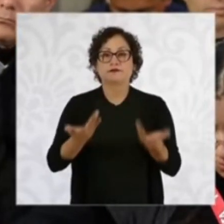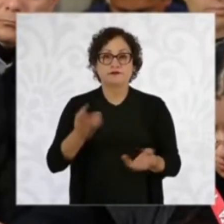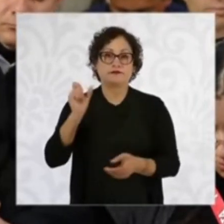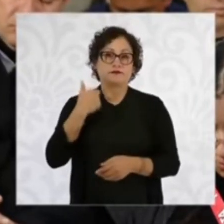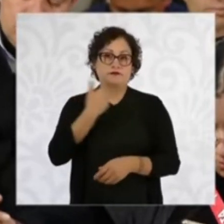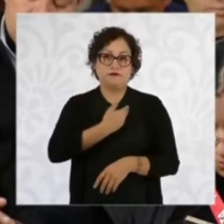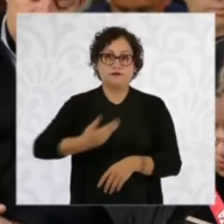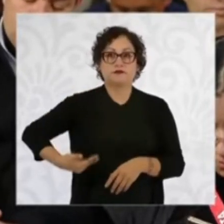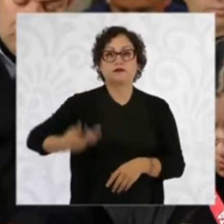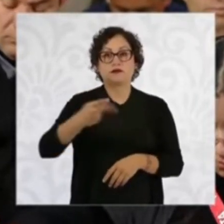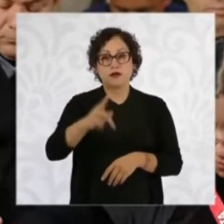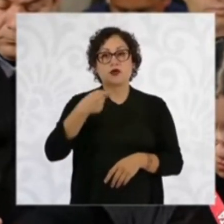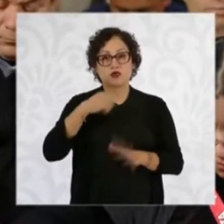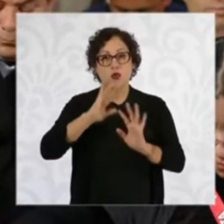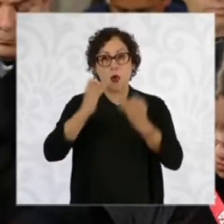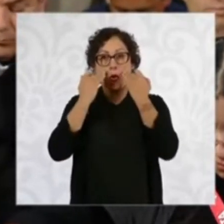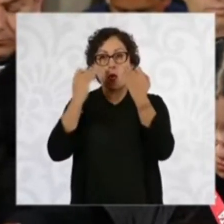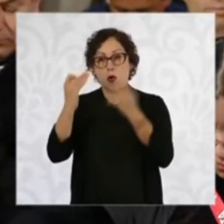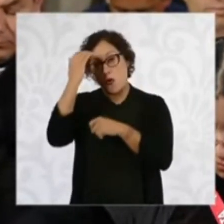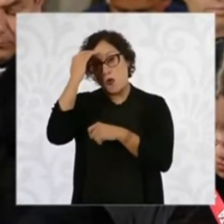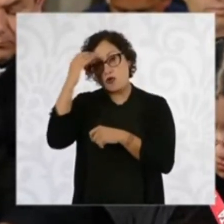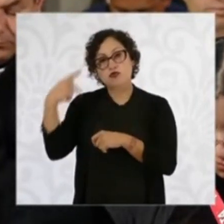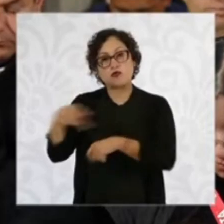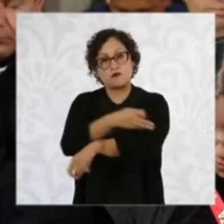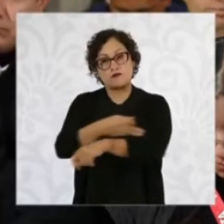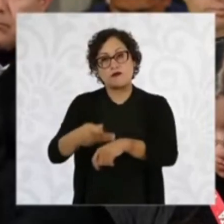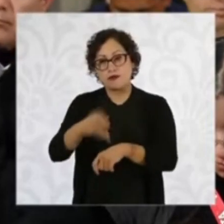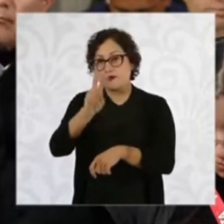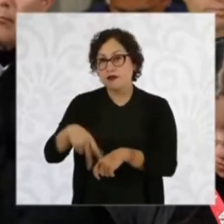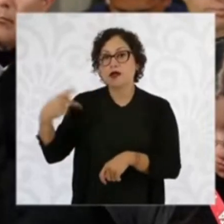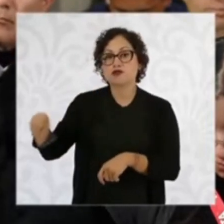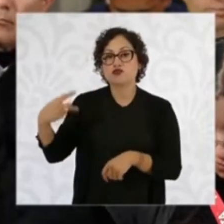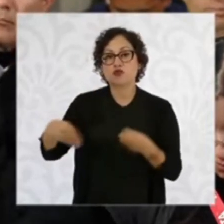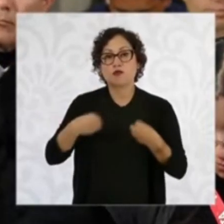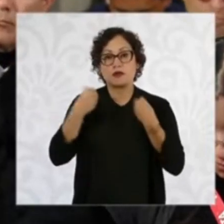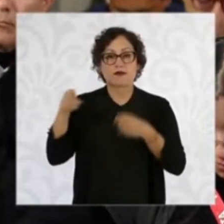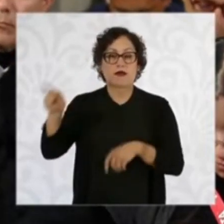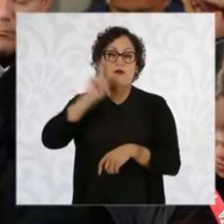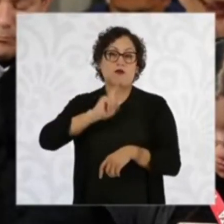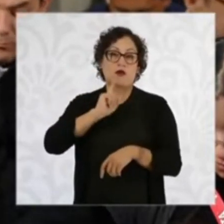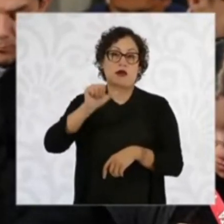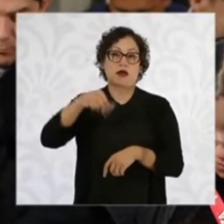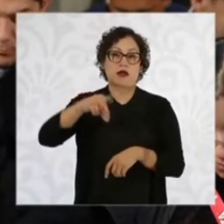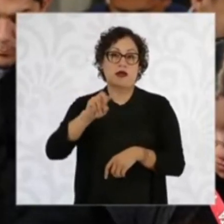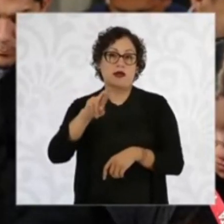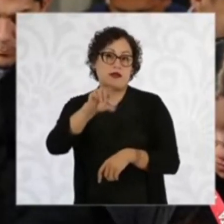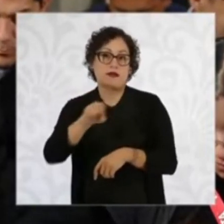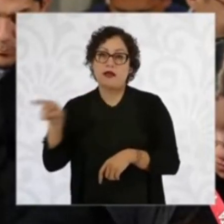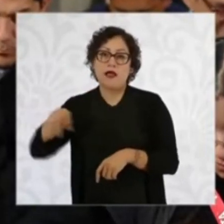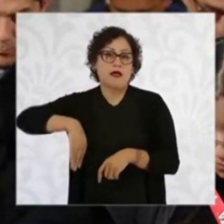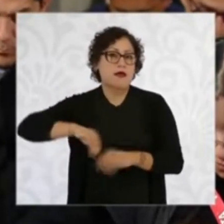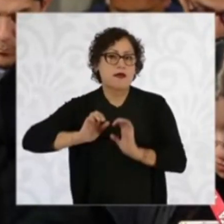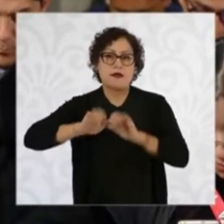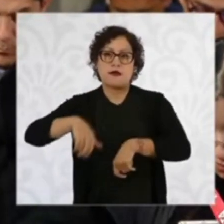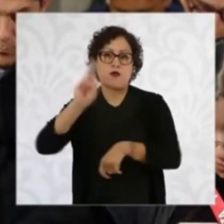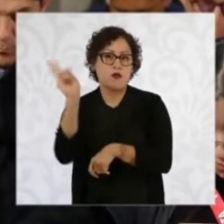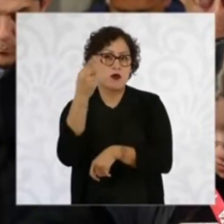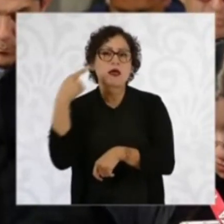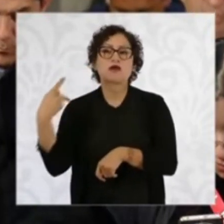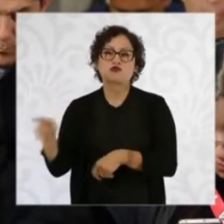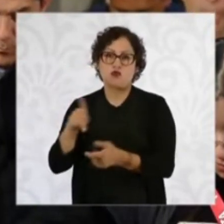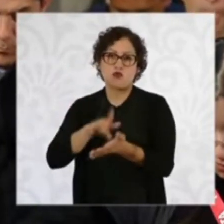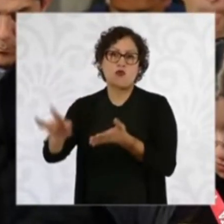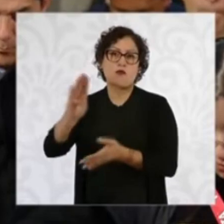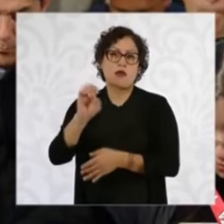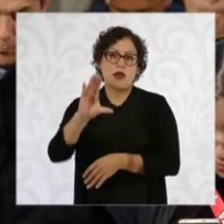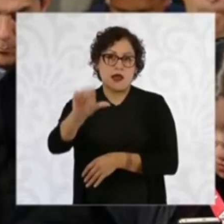he tenido oportunidad de acercarme a esta familia debido a la situación de Andrea. Es una estudiante que acababa de entrar a la universidad, tenía su